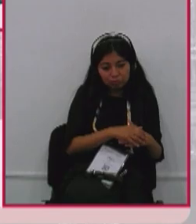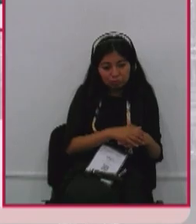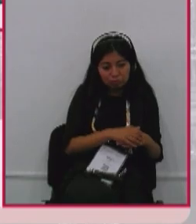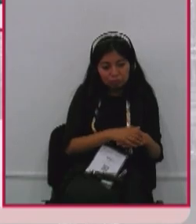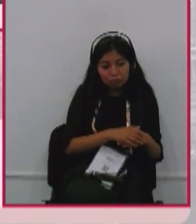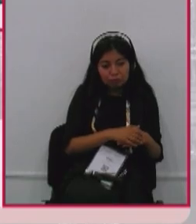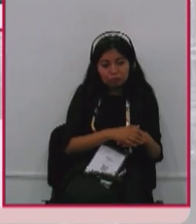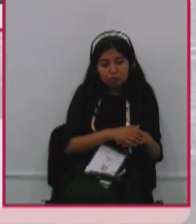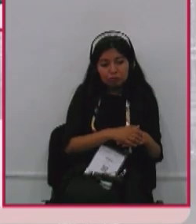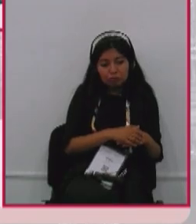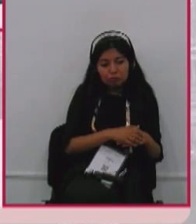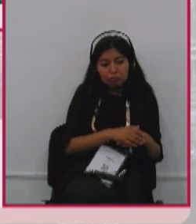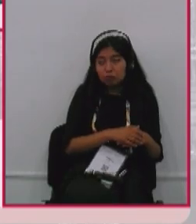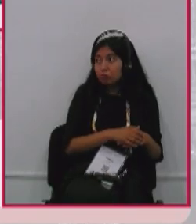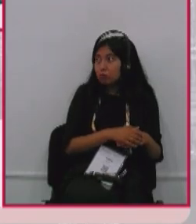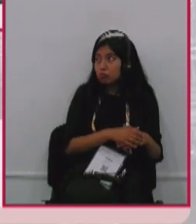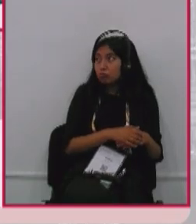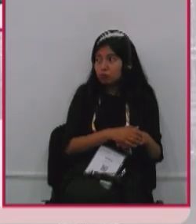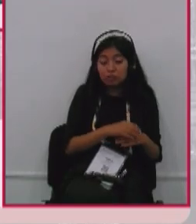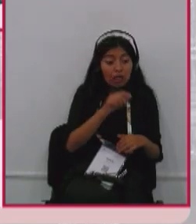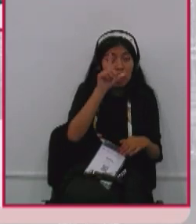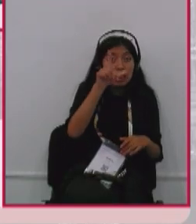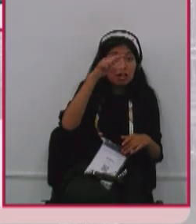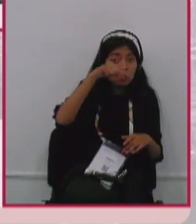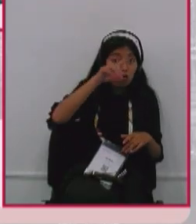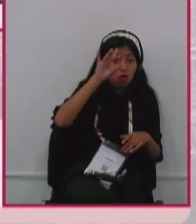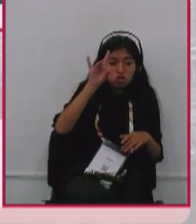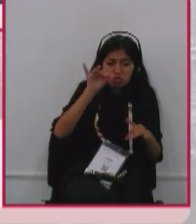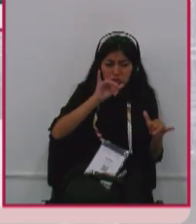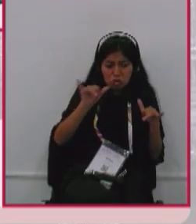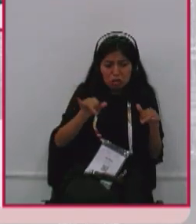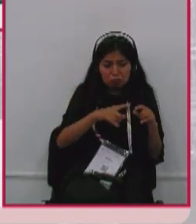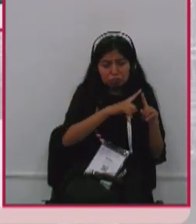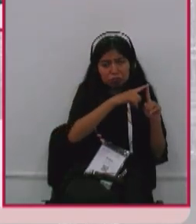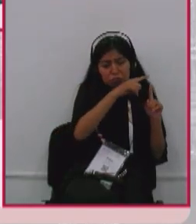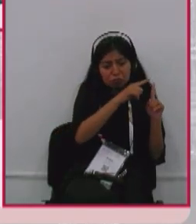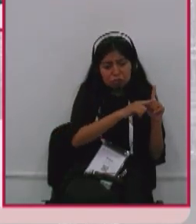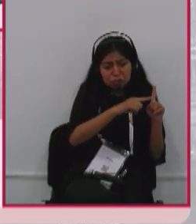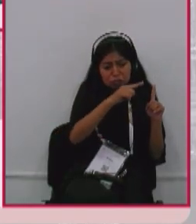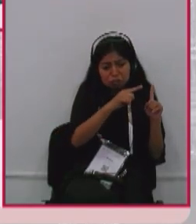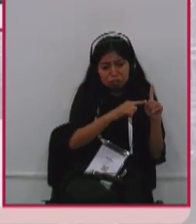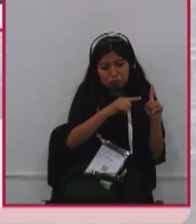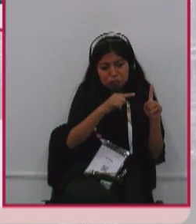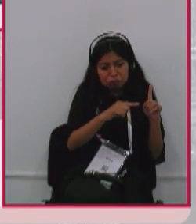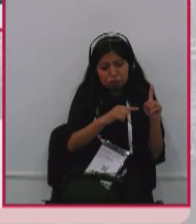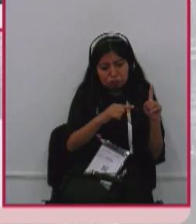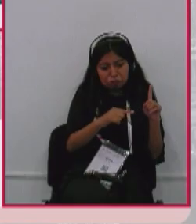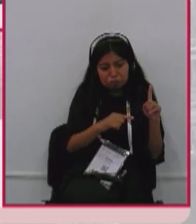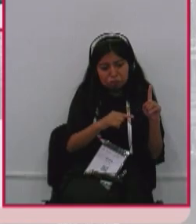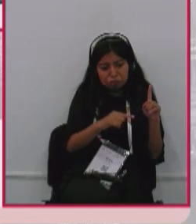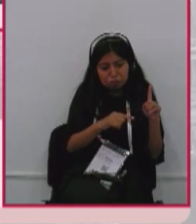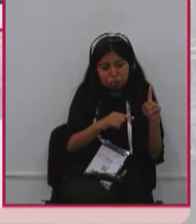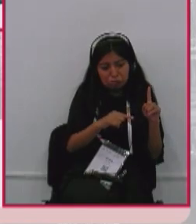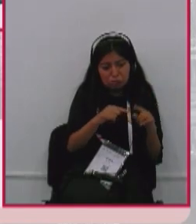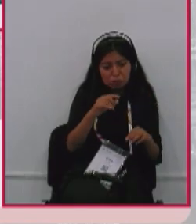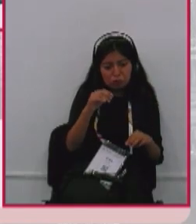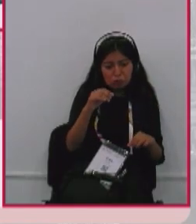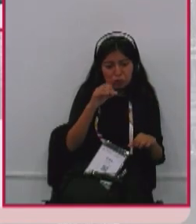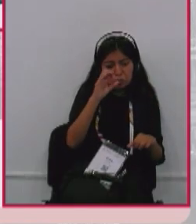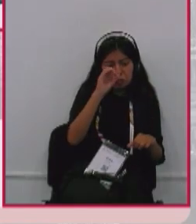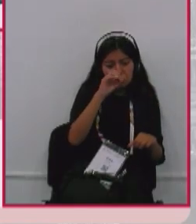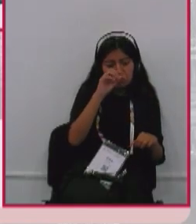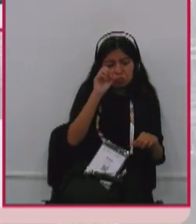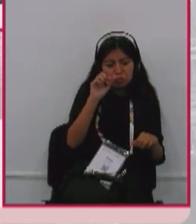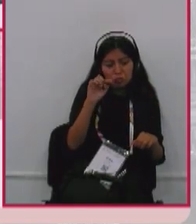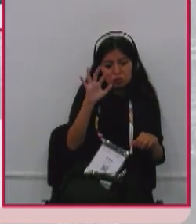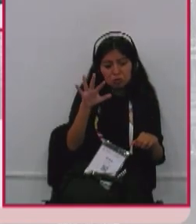La quinoa 8 tenemos un comportamiento muy parecido, ¿no? Valores bajos, más bajos que Carachugo todavía, alrededor de 0.05